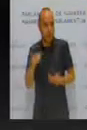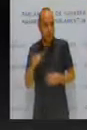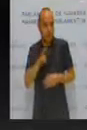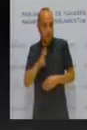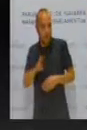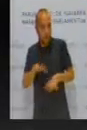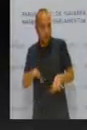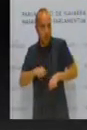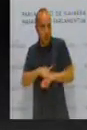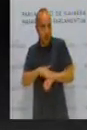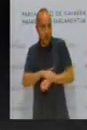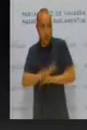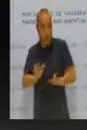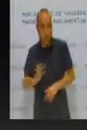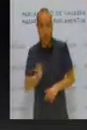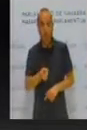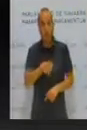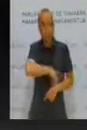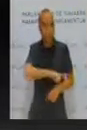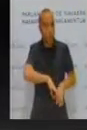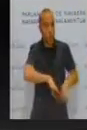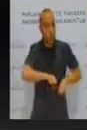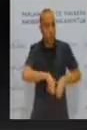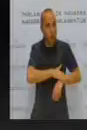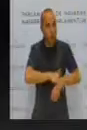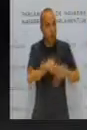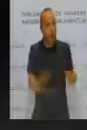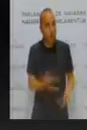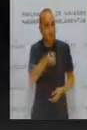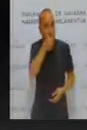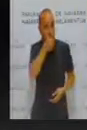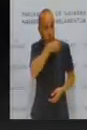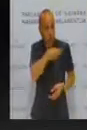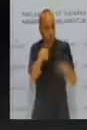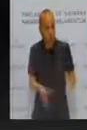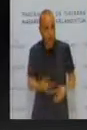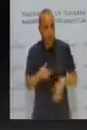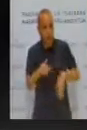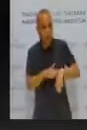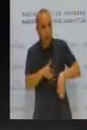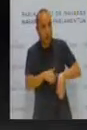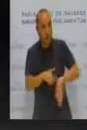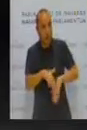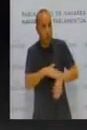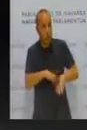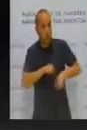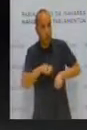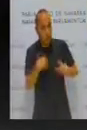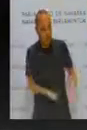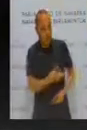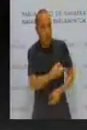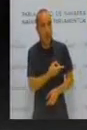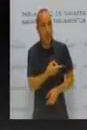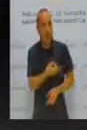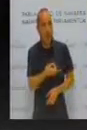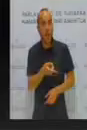donde gobernaban ustedes, donde gobernaba el Partido Socialista, donde gobernaba Izquierda a Esquerra, donde gobernaba, por cierto, el